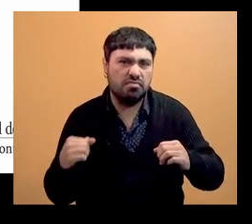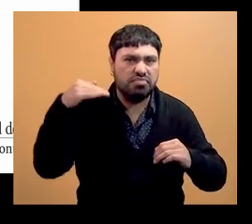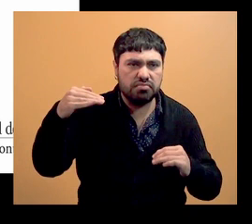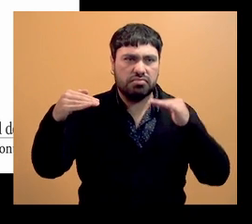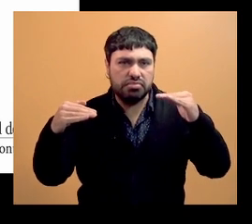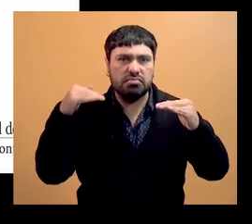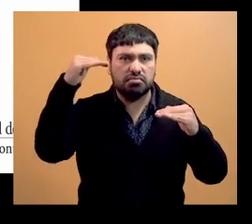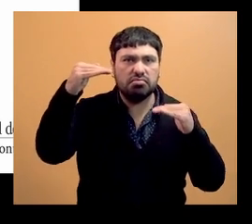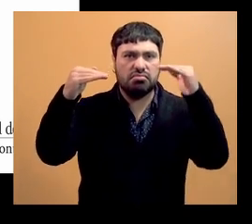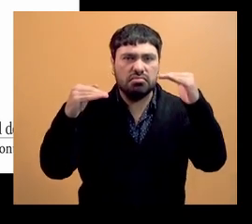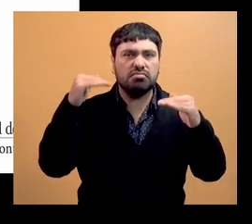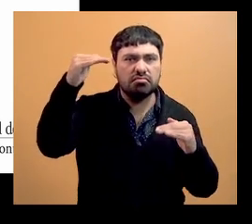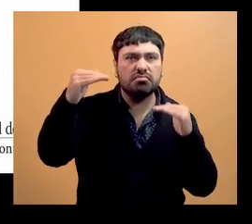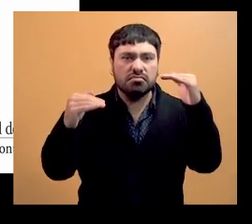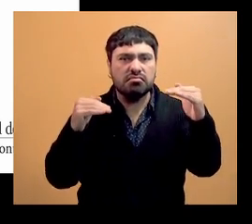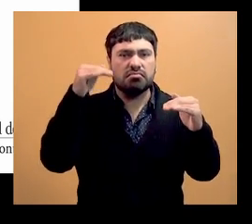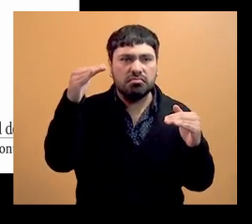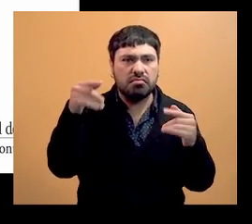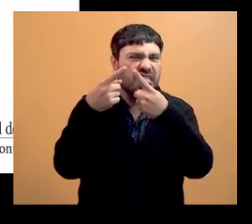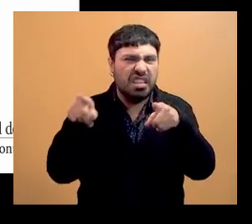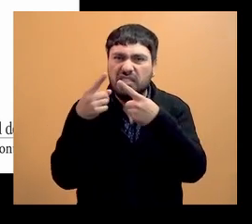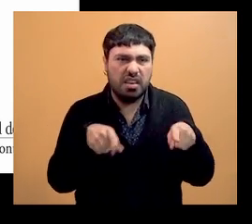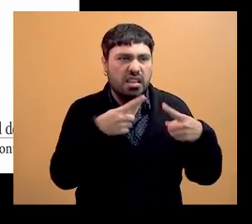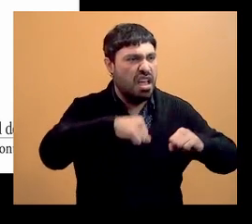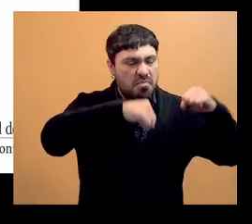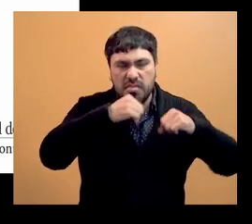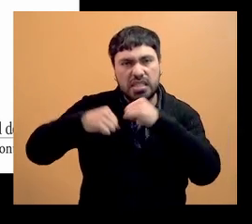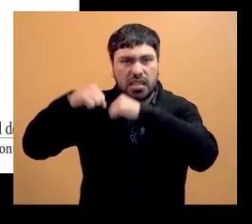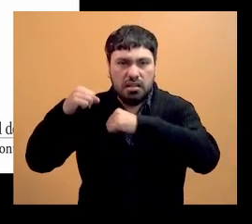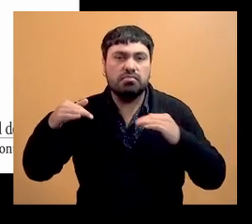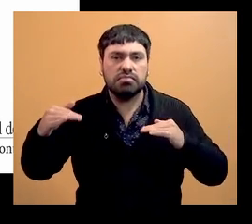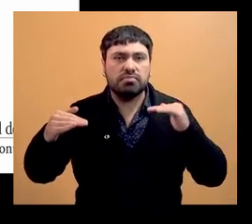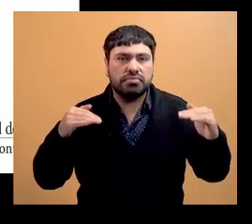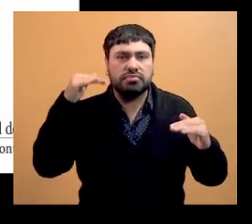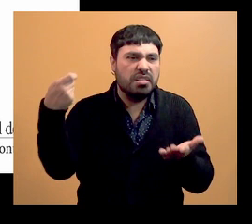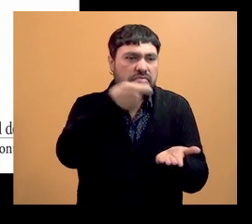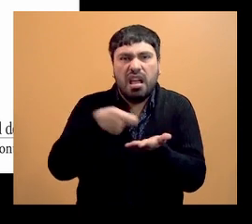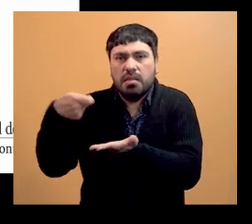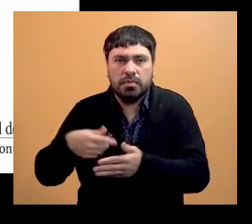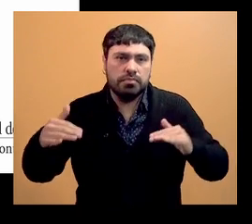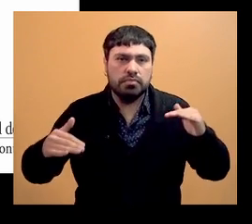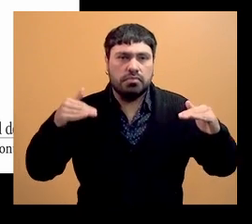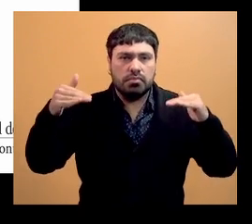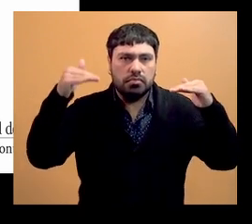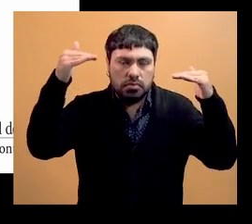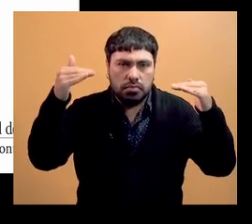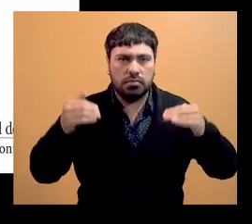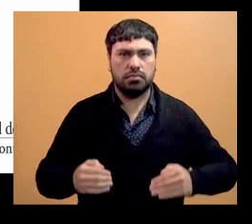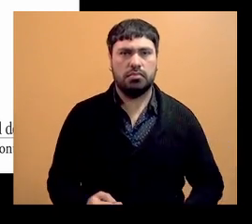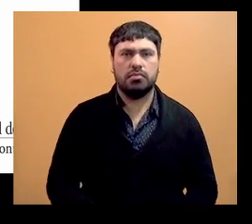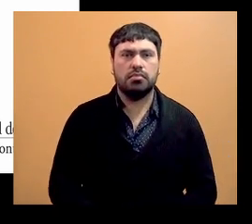a agencias gubernamentales, ya como hablábamos, realmente bajo el alero de las dos grandes superpotencias que existían en ese